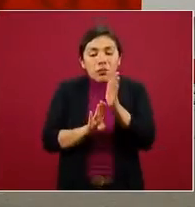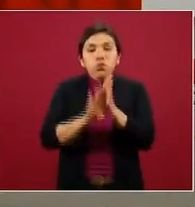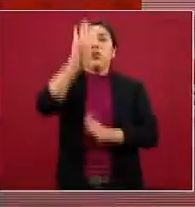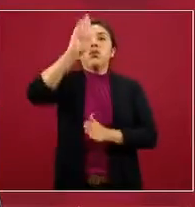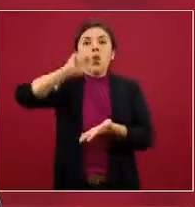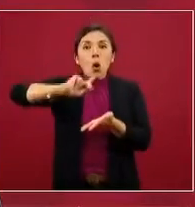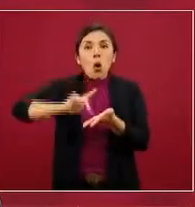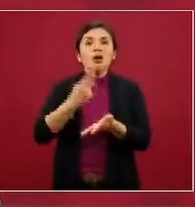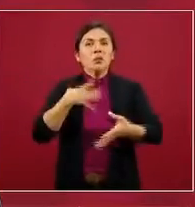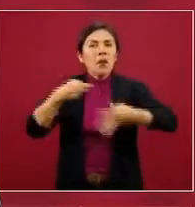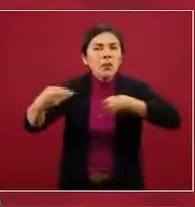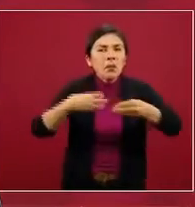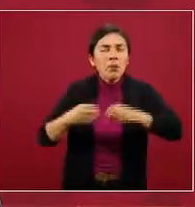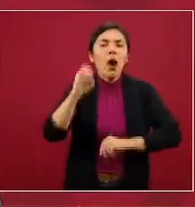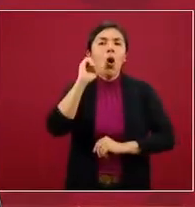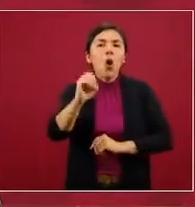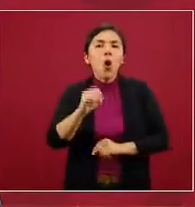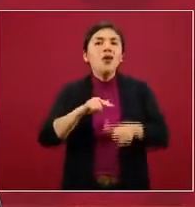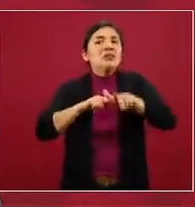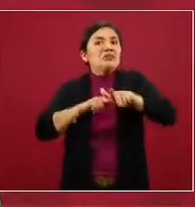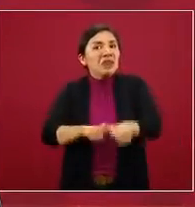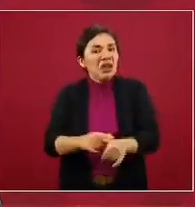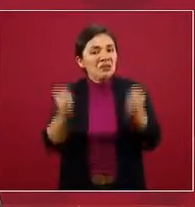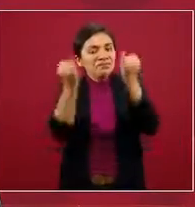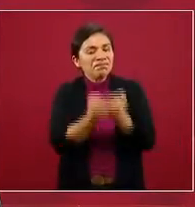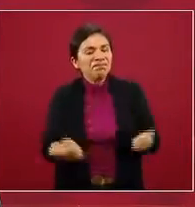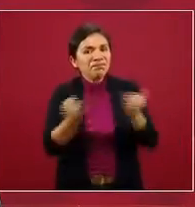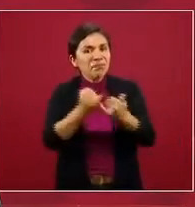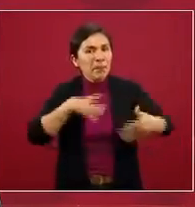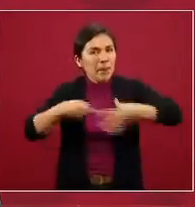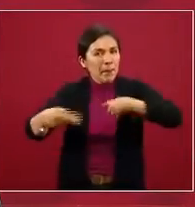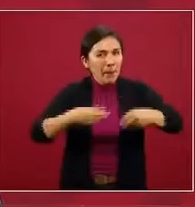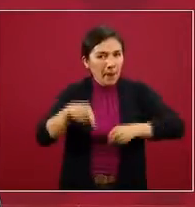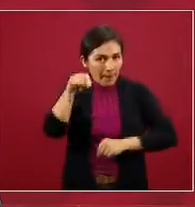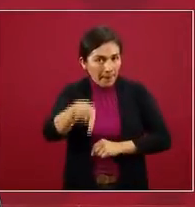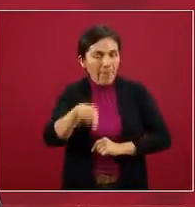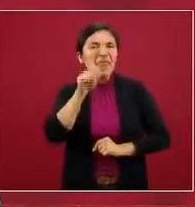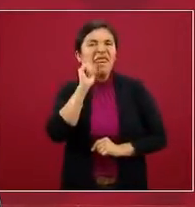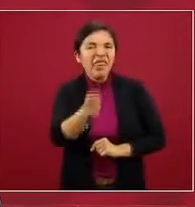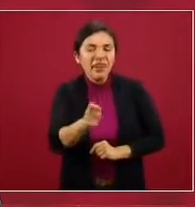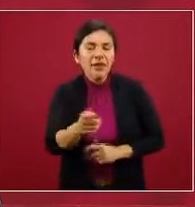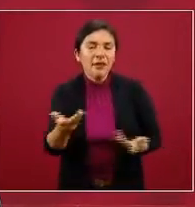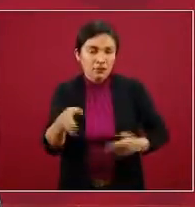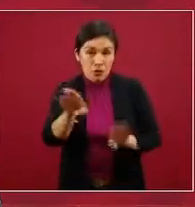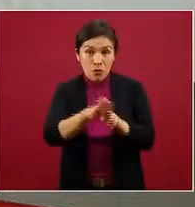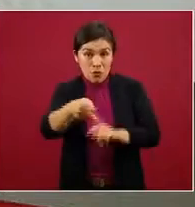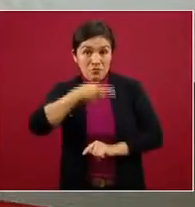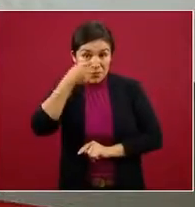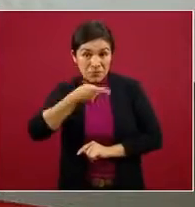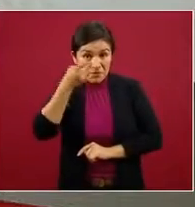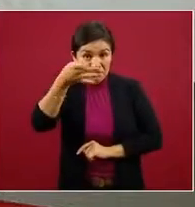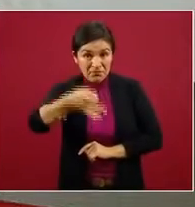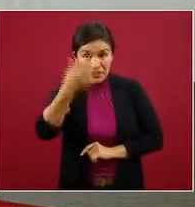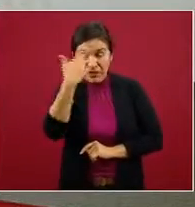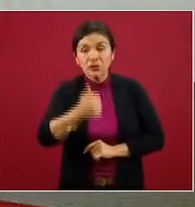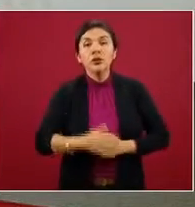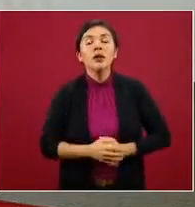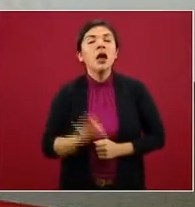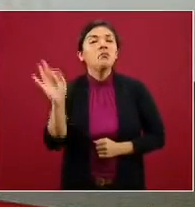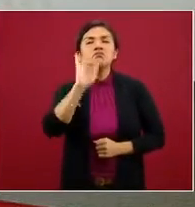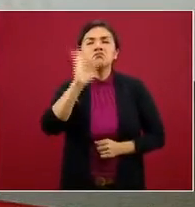o el rebrote o incluso la persistencia de la epidemia es que efectivamente, como usted bien identifica, si